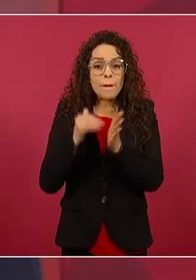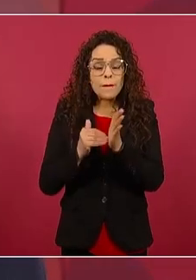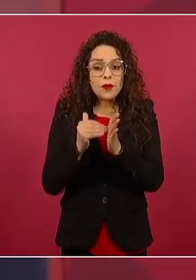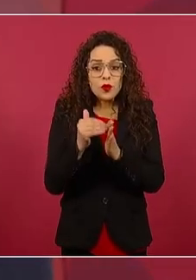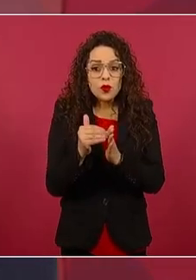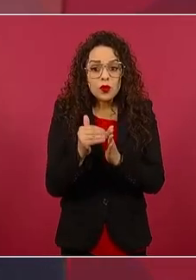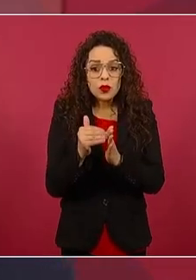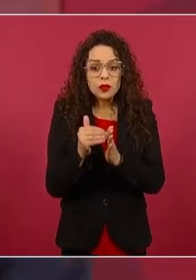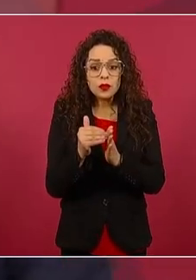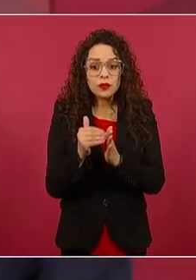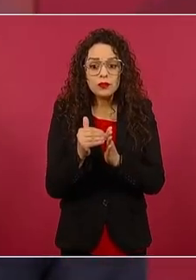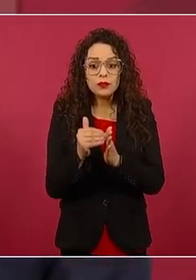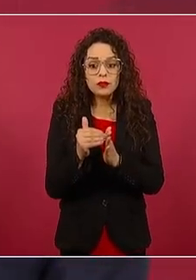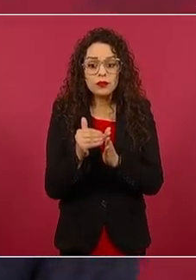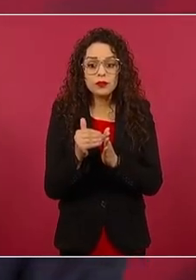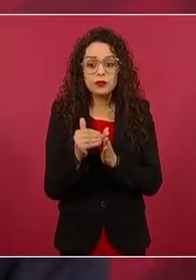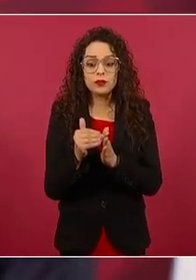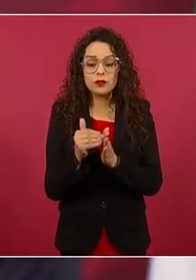Los hermanos